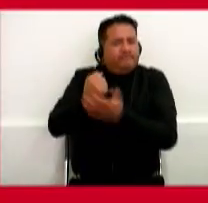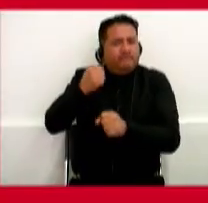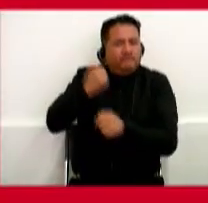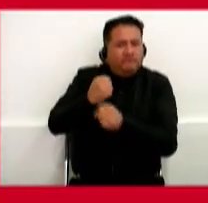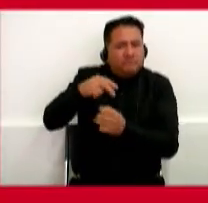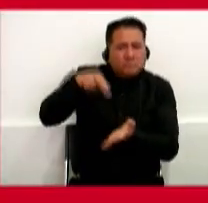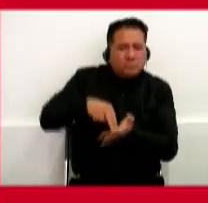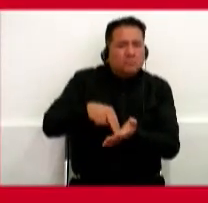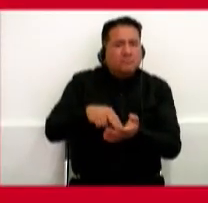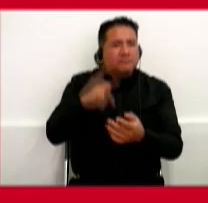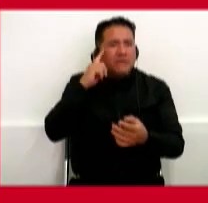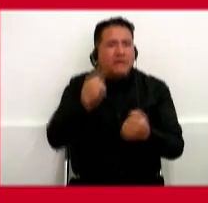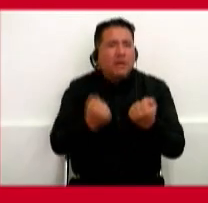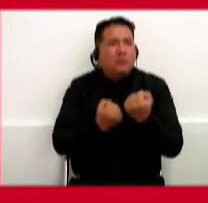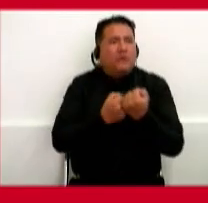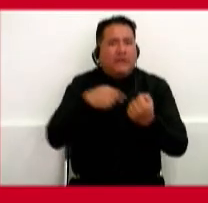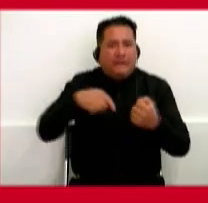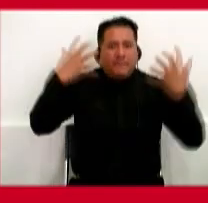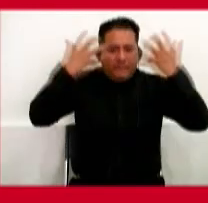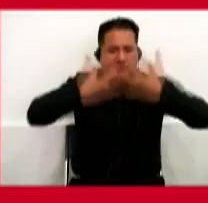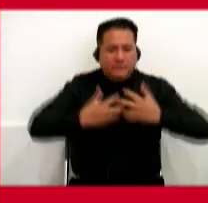procesos.